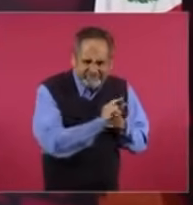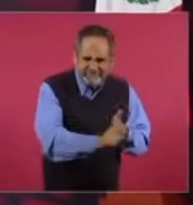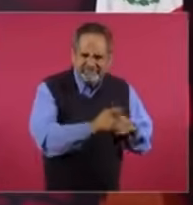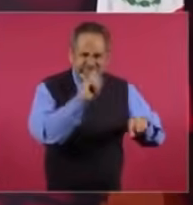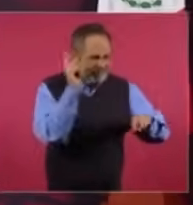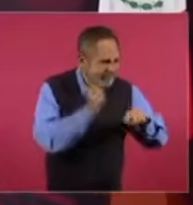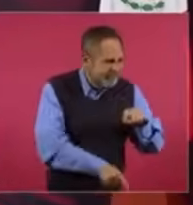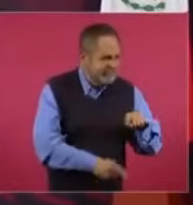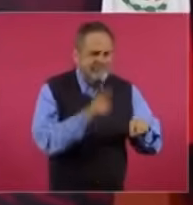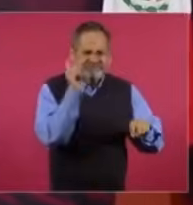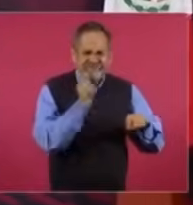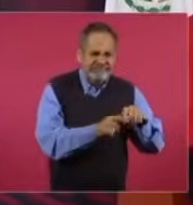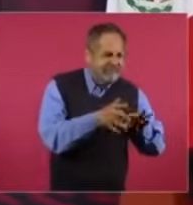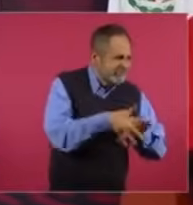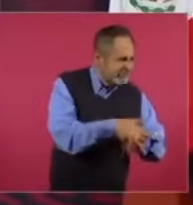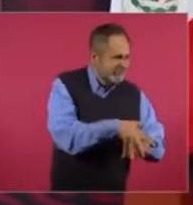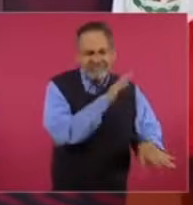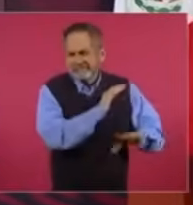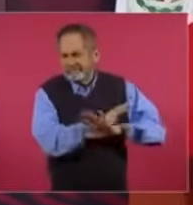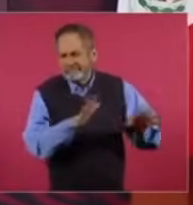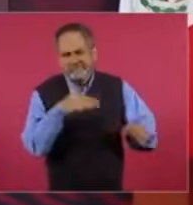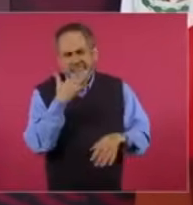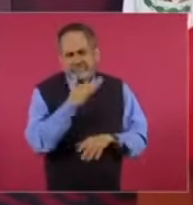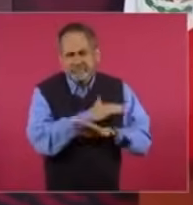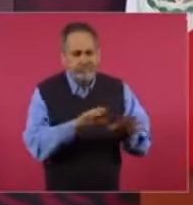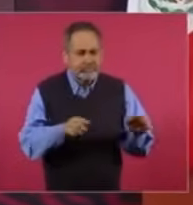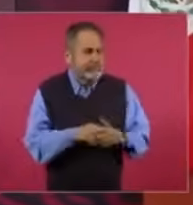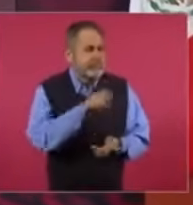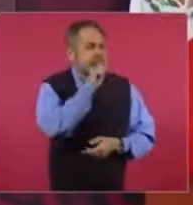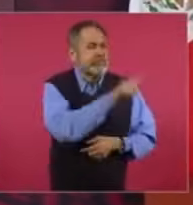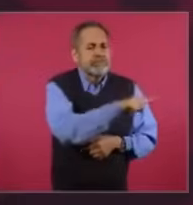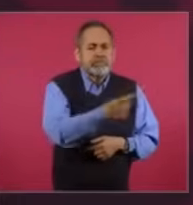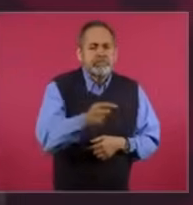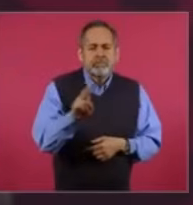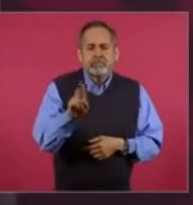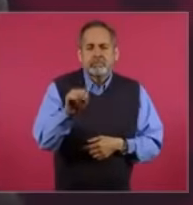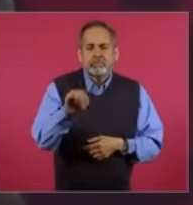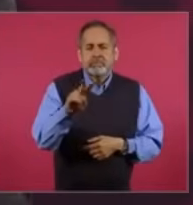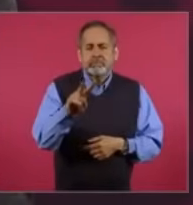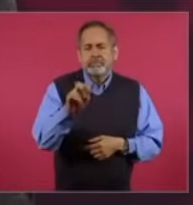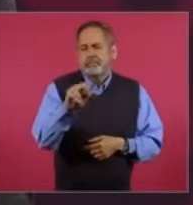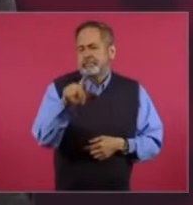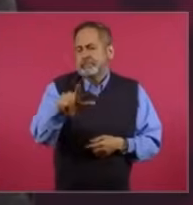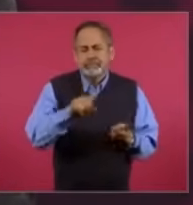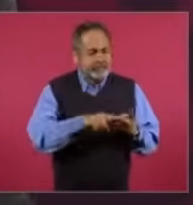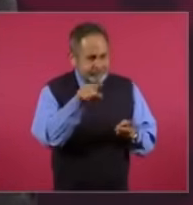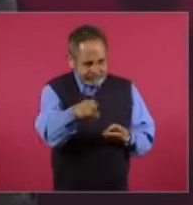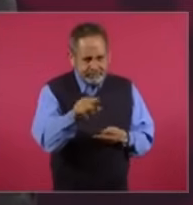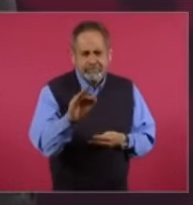todos estos medios, el Universal, el Financiero,